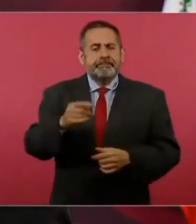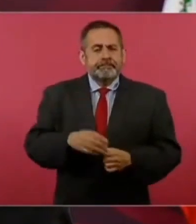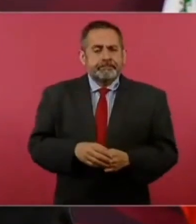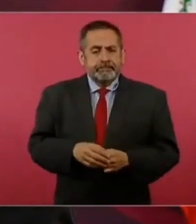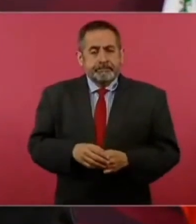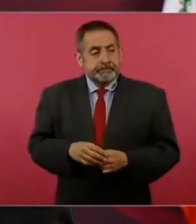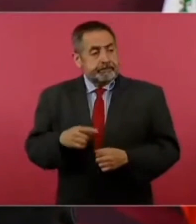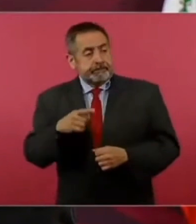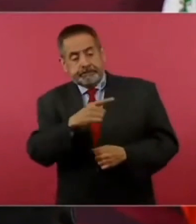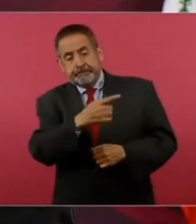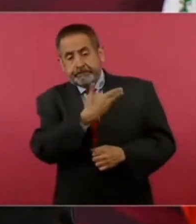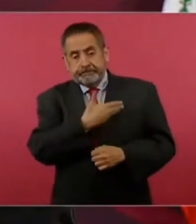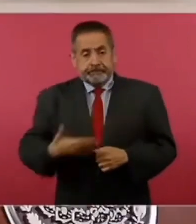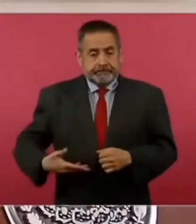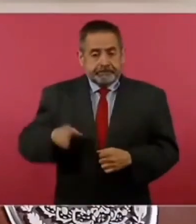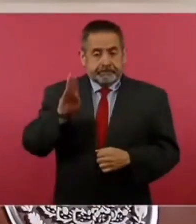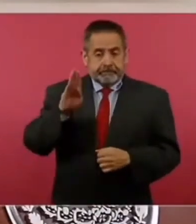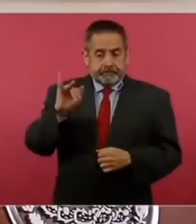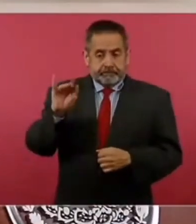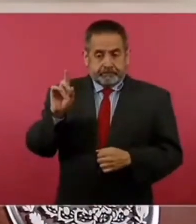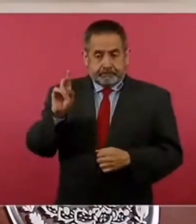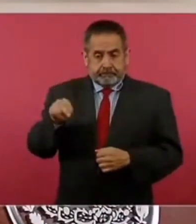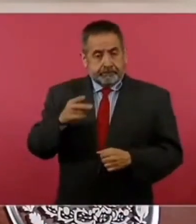vino el presidente biden